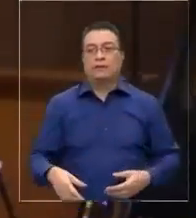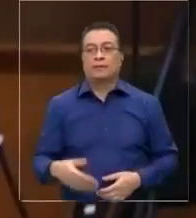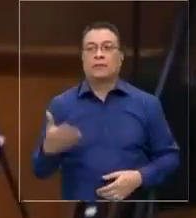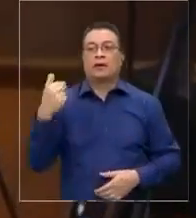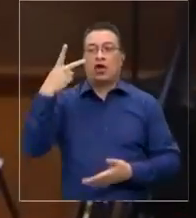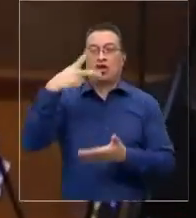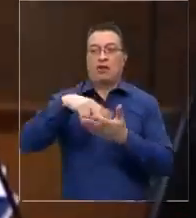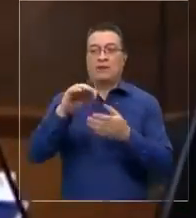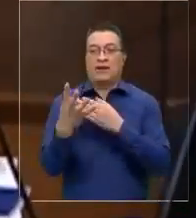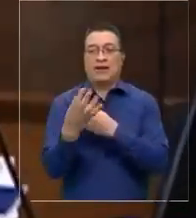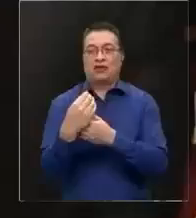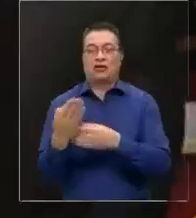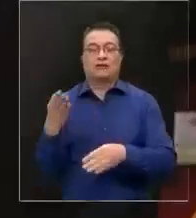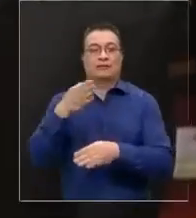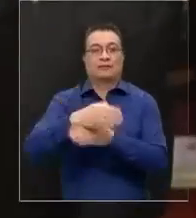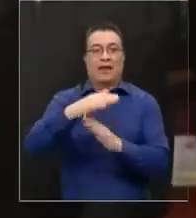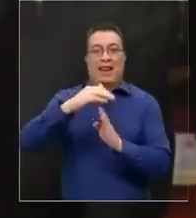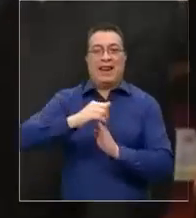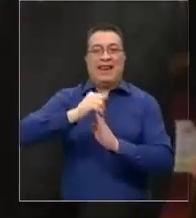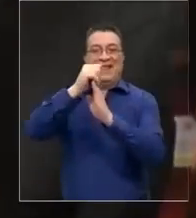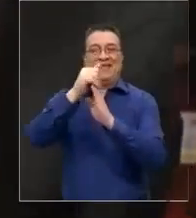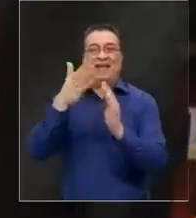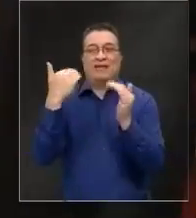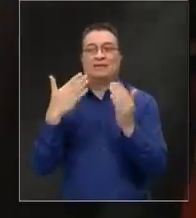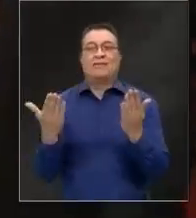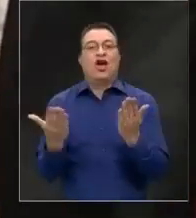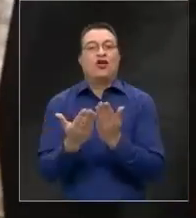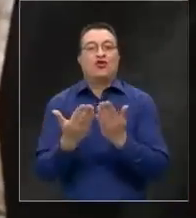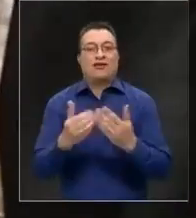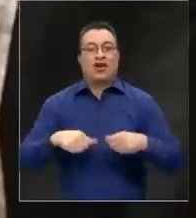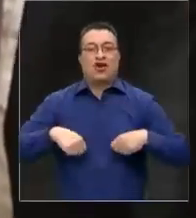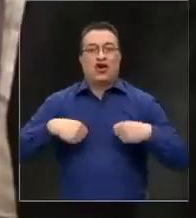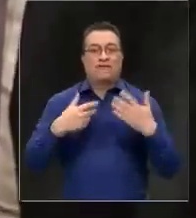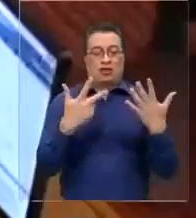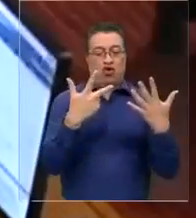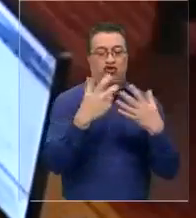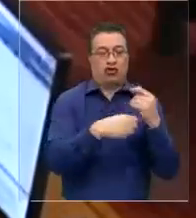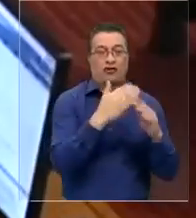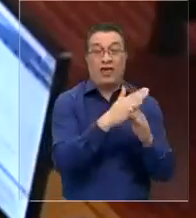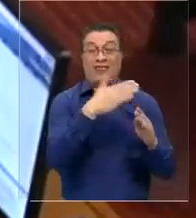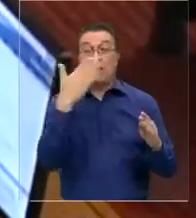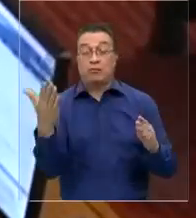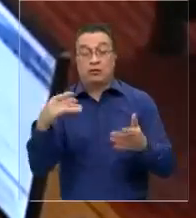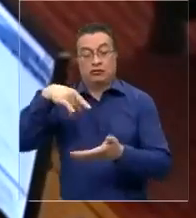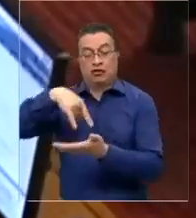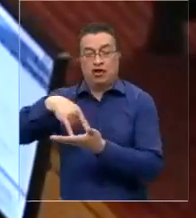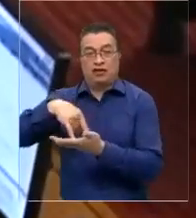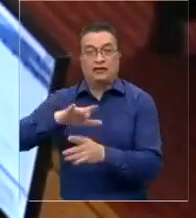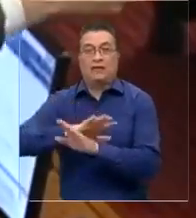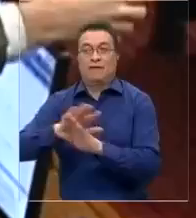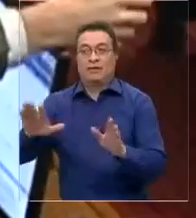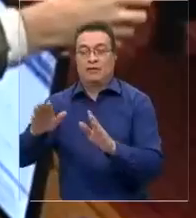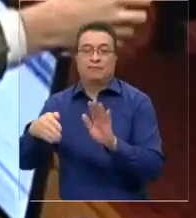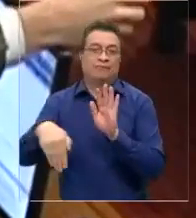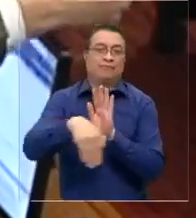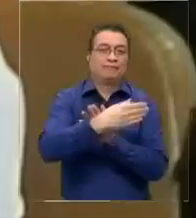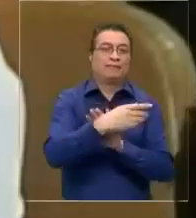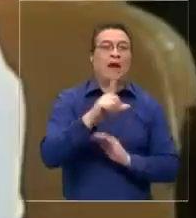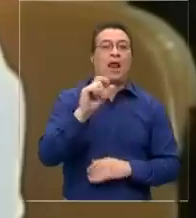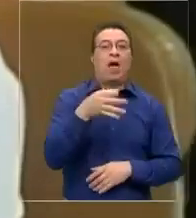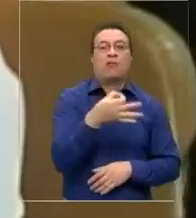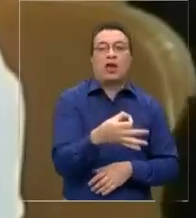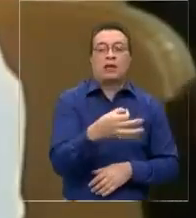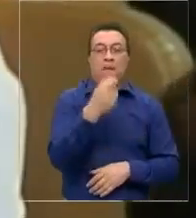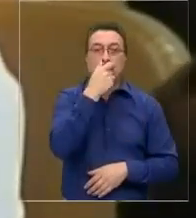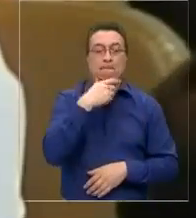Llegaron en 2014 como líderes de la denominada bancada estudiantil. 8 años más tarde dejan el Congreso y lo cambian por La Moneda.